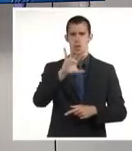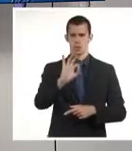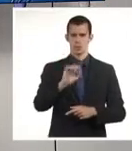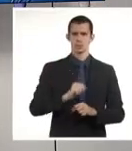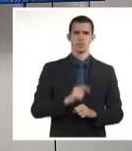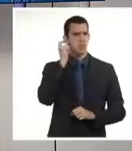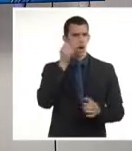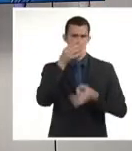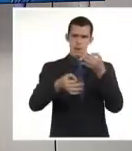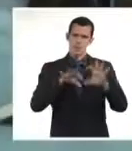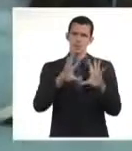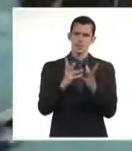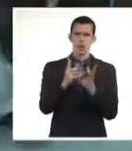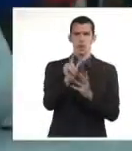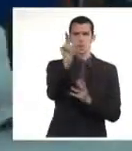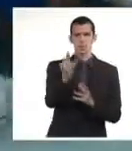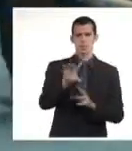de los protagonistas